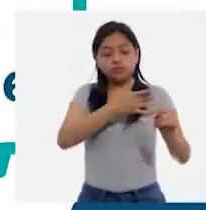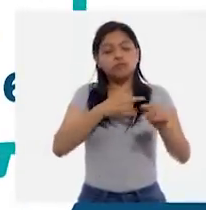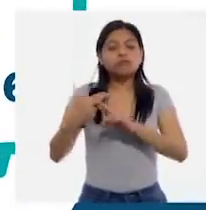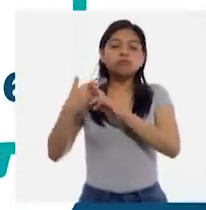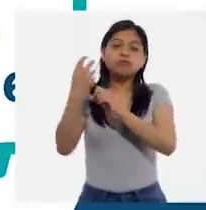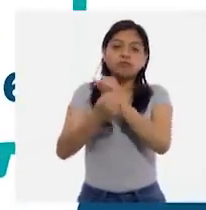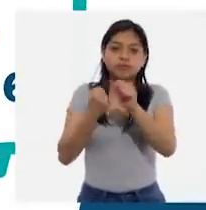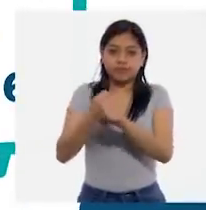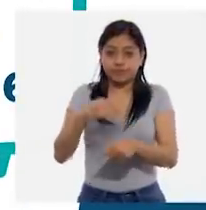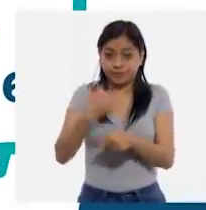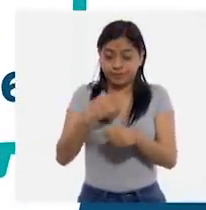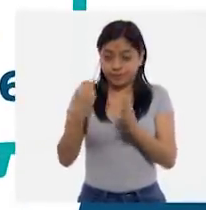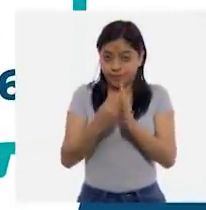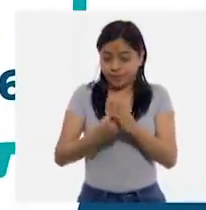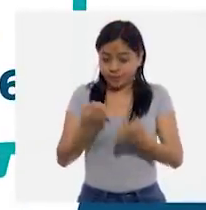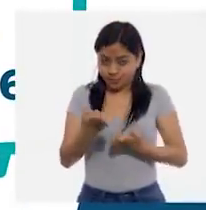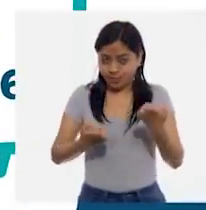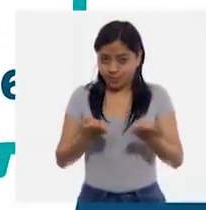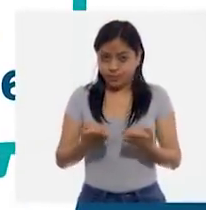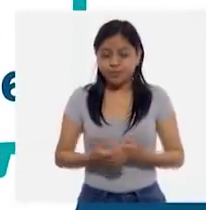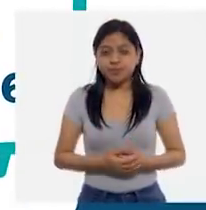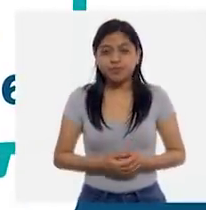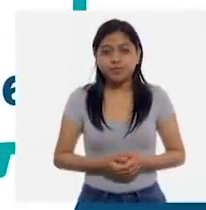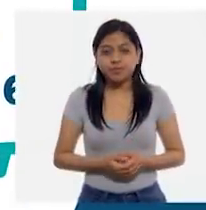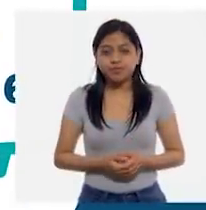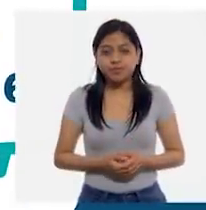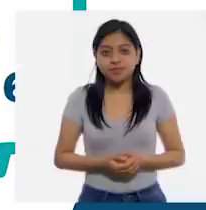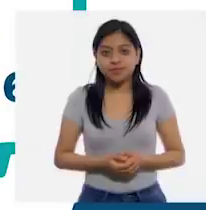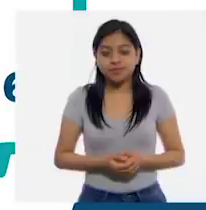con educación física.